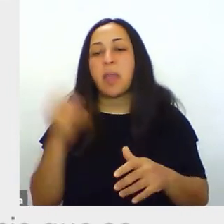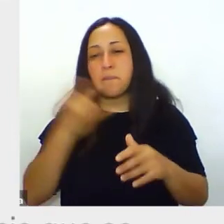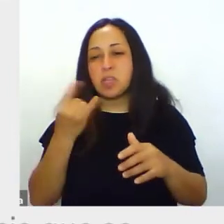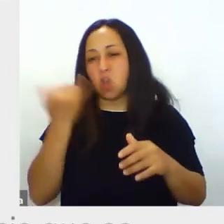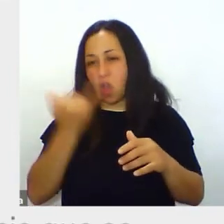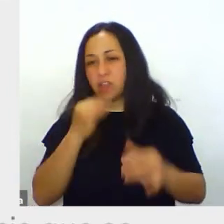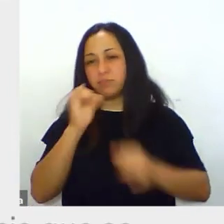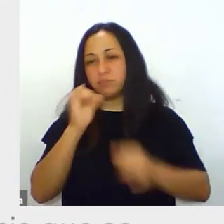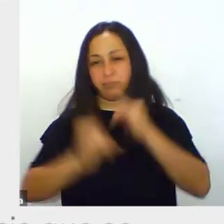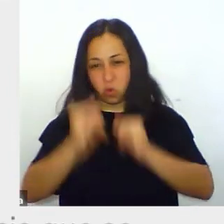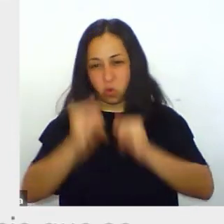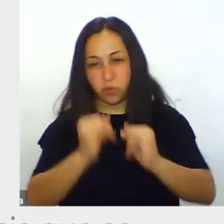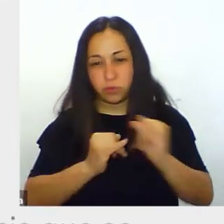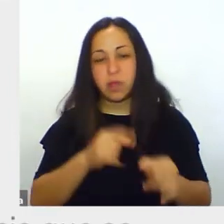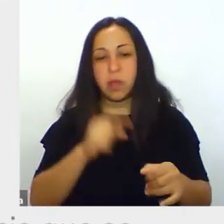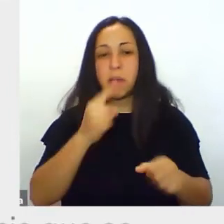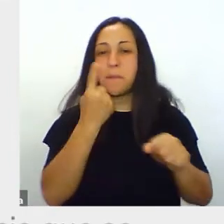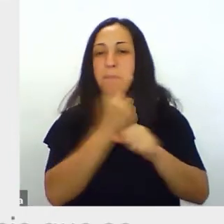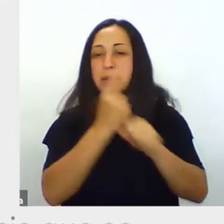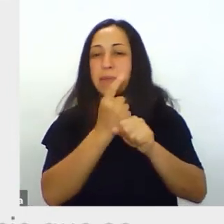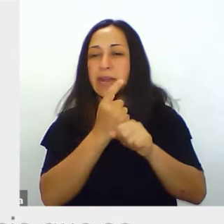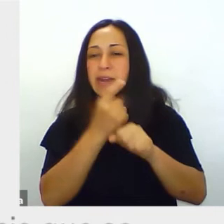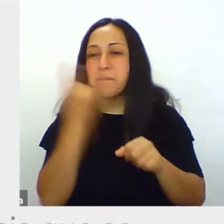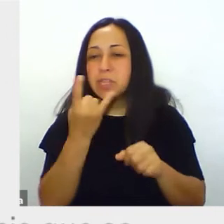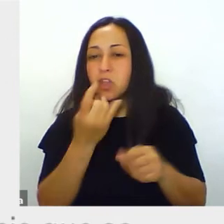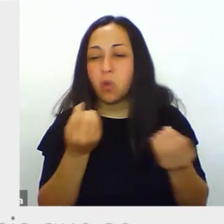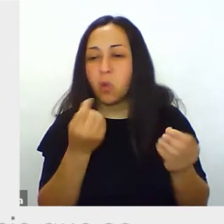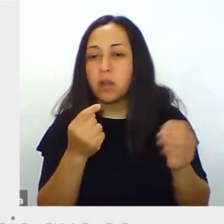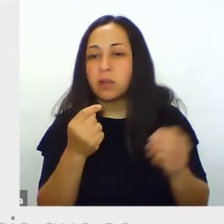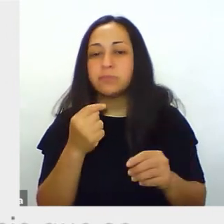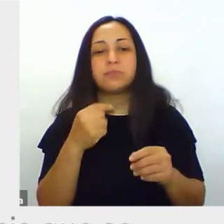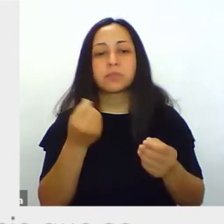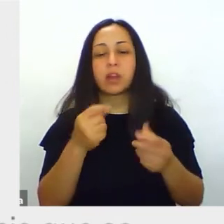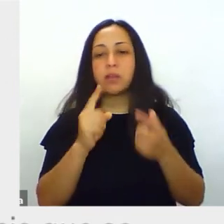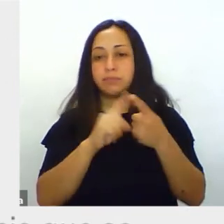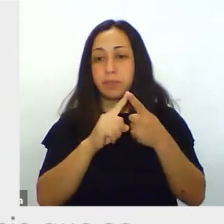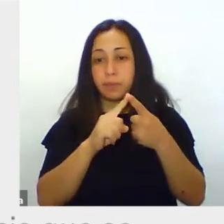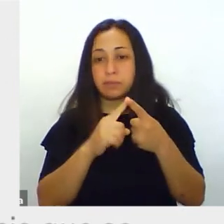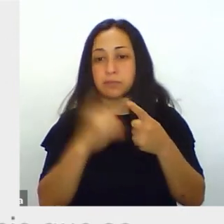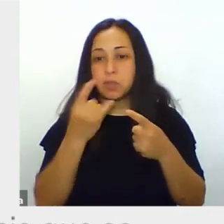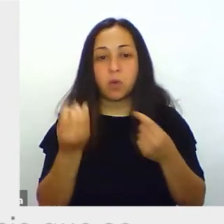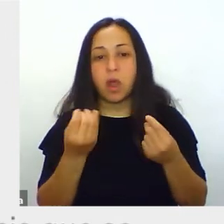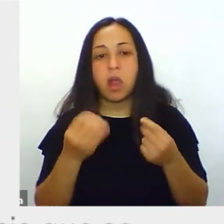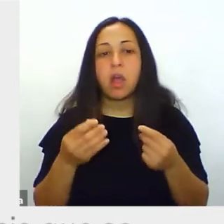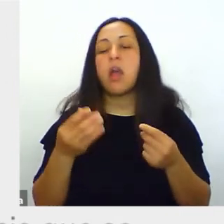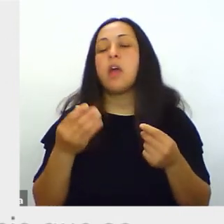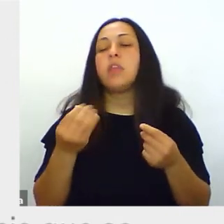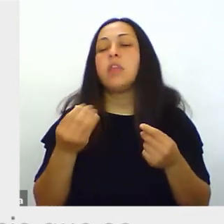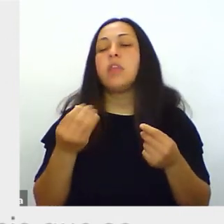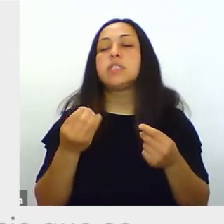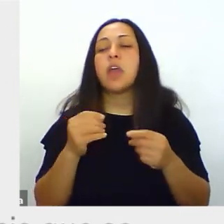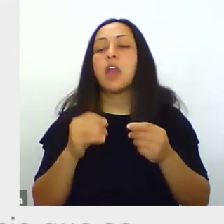en primera instancia, el primer mito es que muchas veces es que la violencia de género en línea es